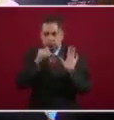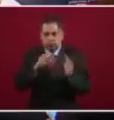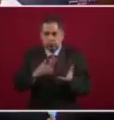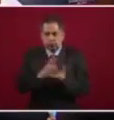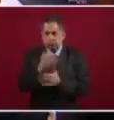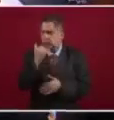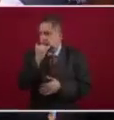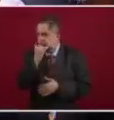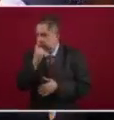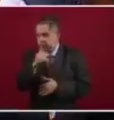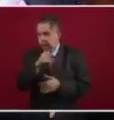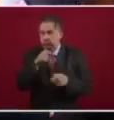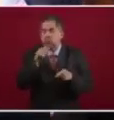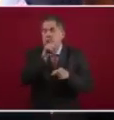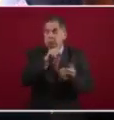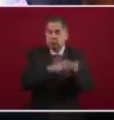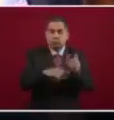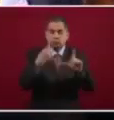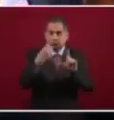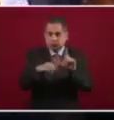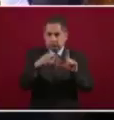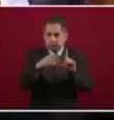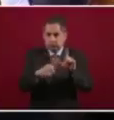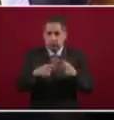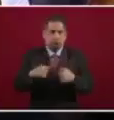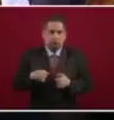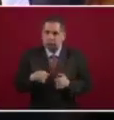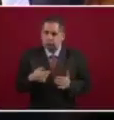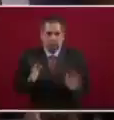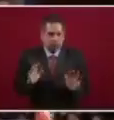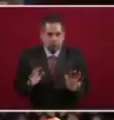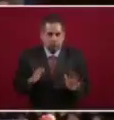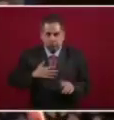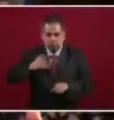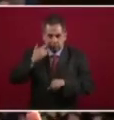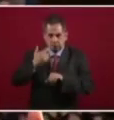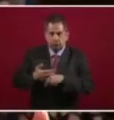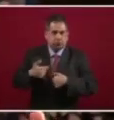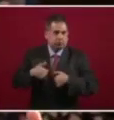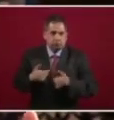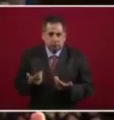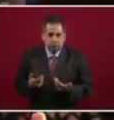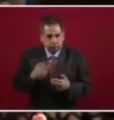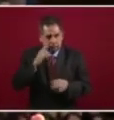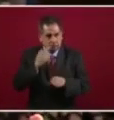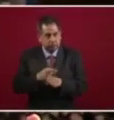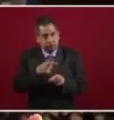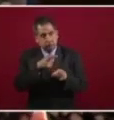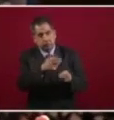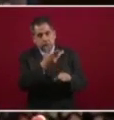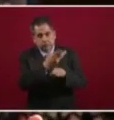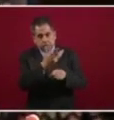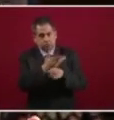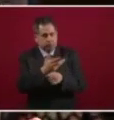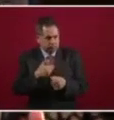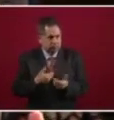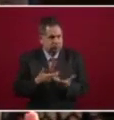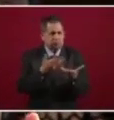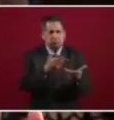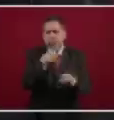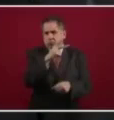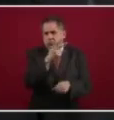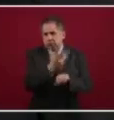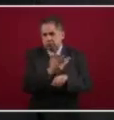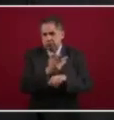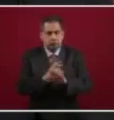Ciudad Juárez, pero es El Paso. Eso corresponde a la autoridad estadounidense.